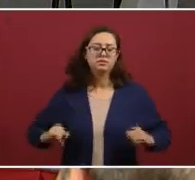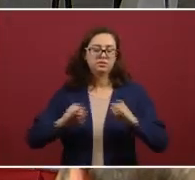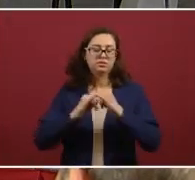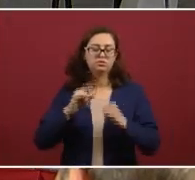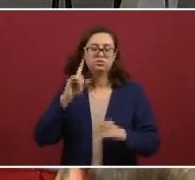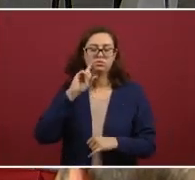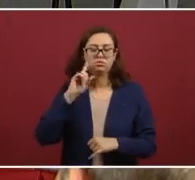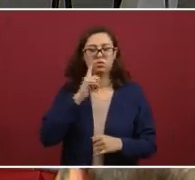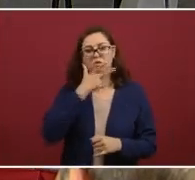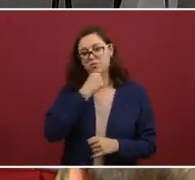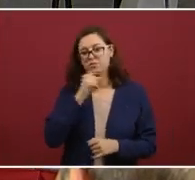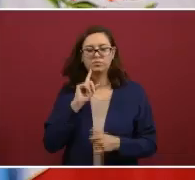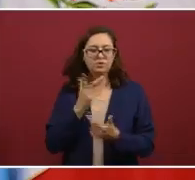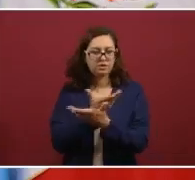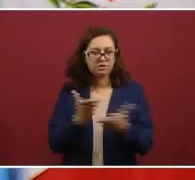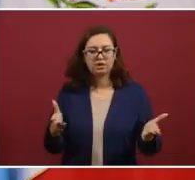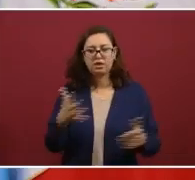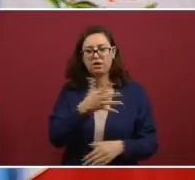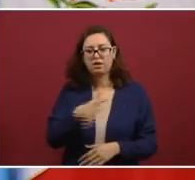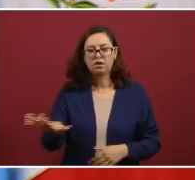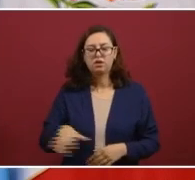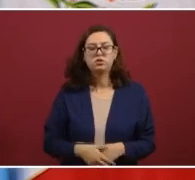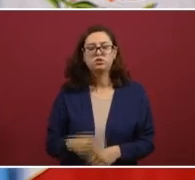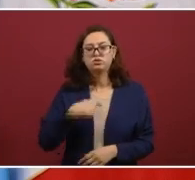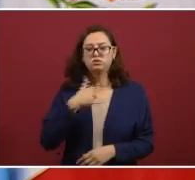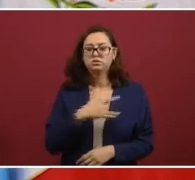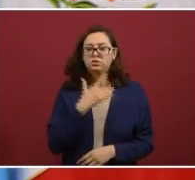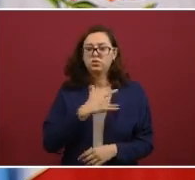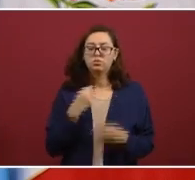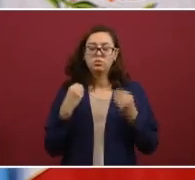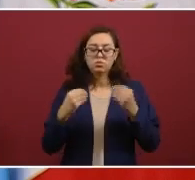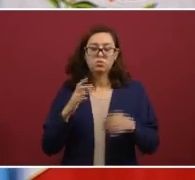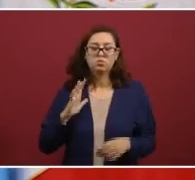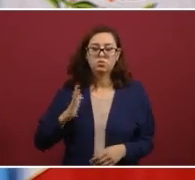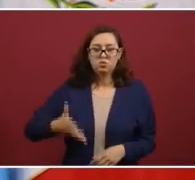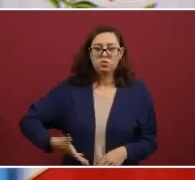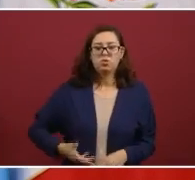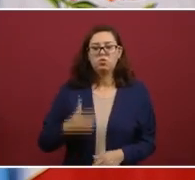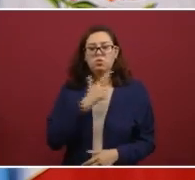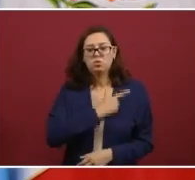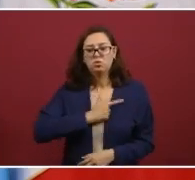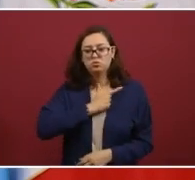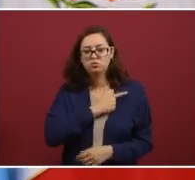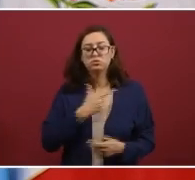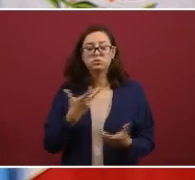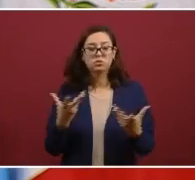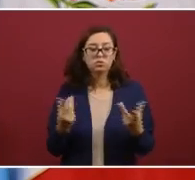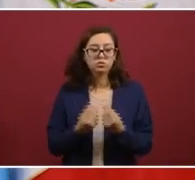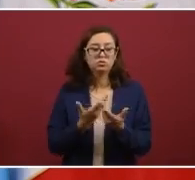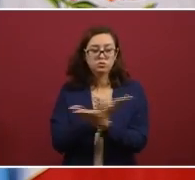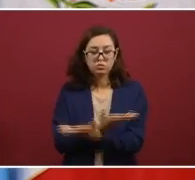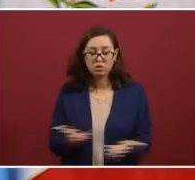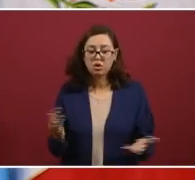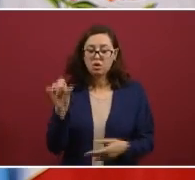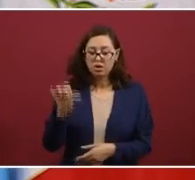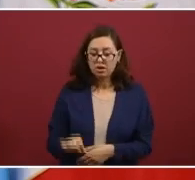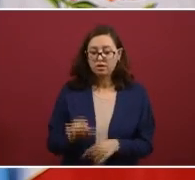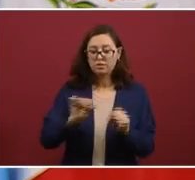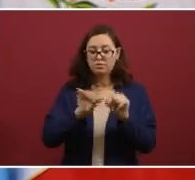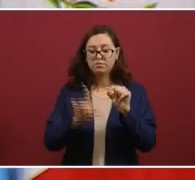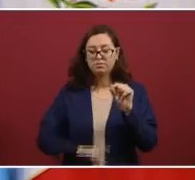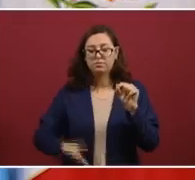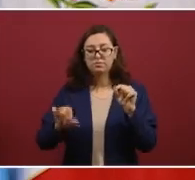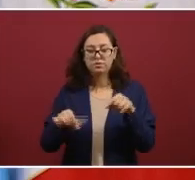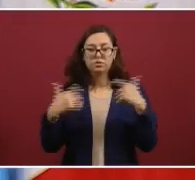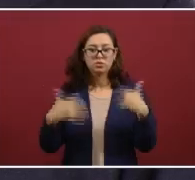y señores. Es para mí hoy un gran honor y un verdadero placer estar con todos ustedes hoy en México y en